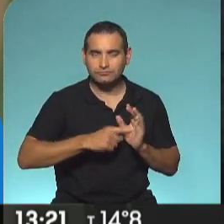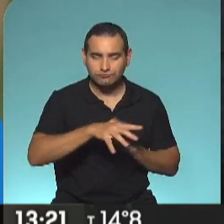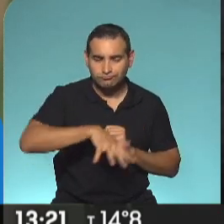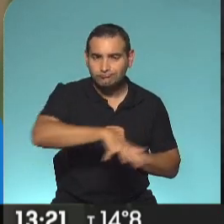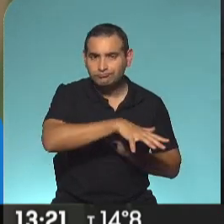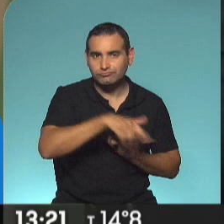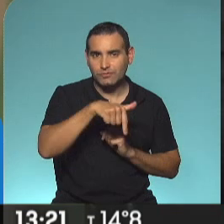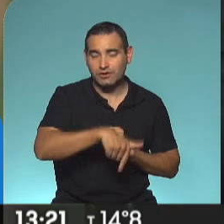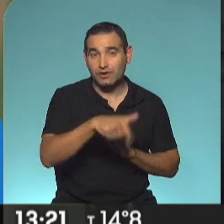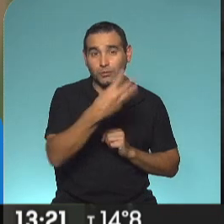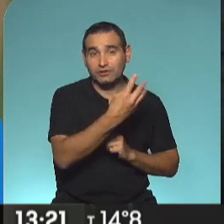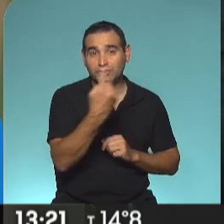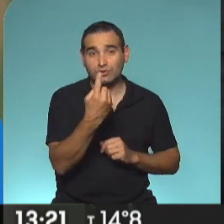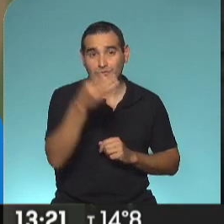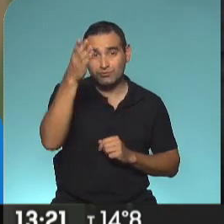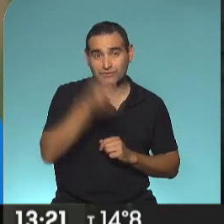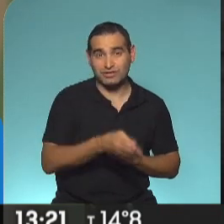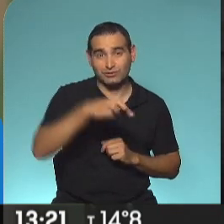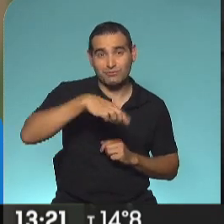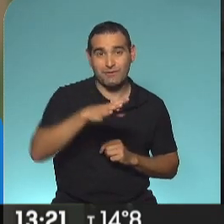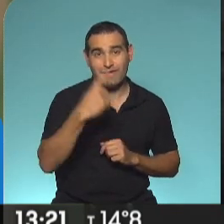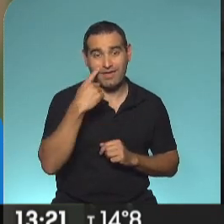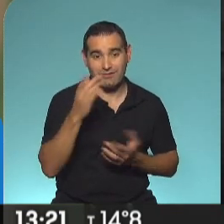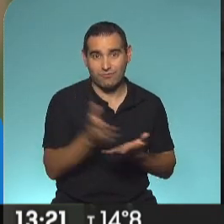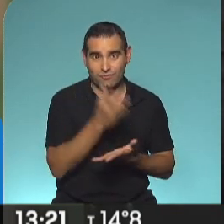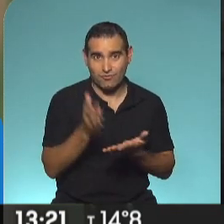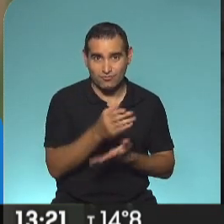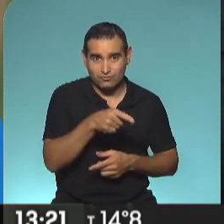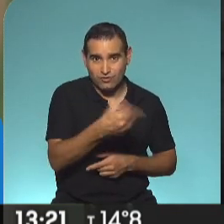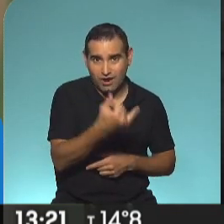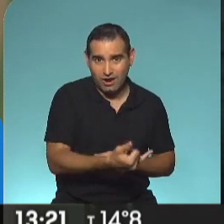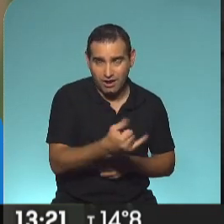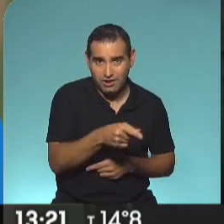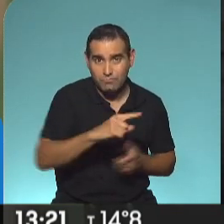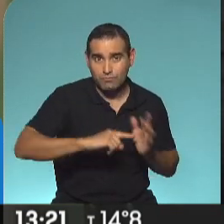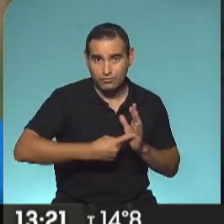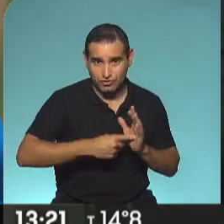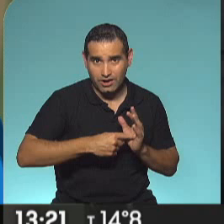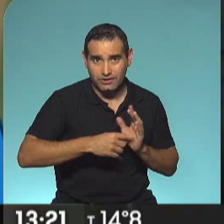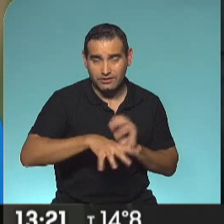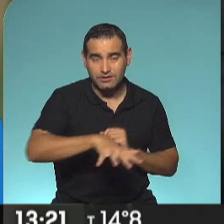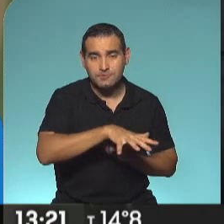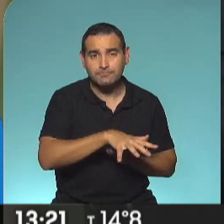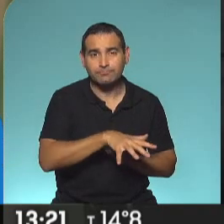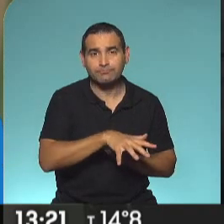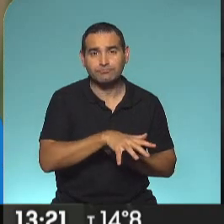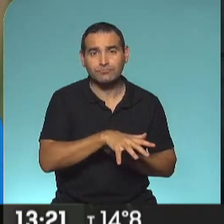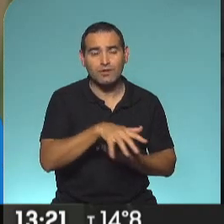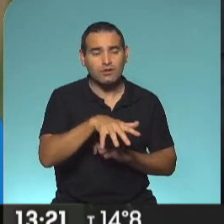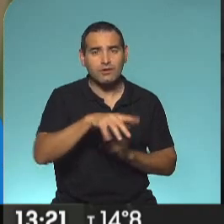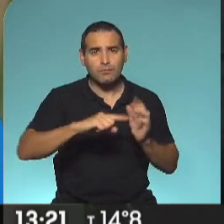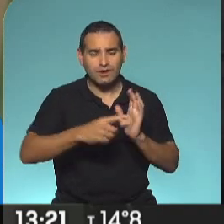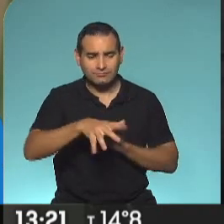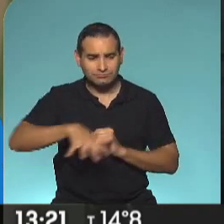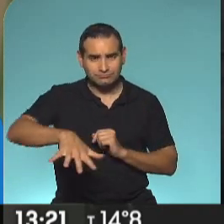que produce el 41% del Producto Bruto, que tiene en su geografía una